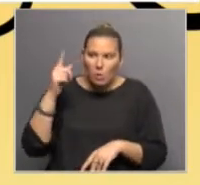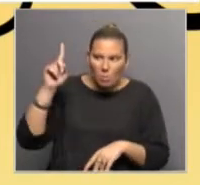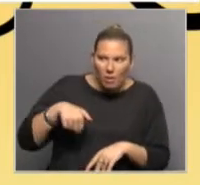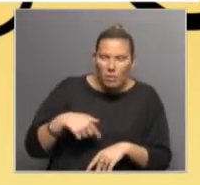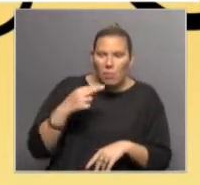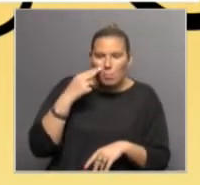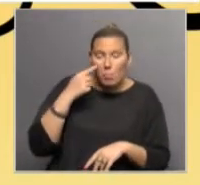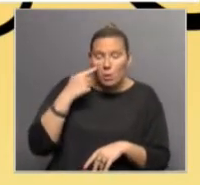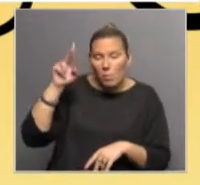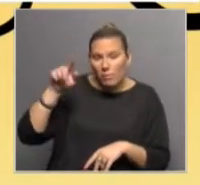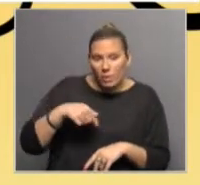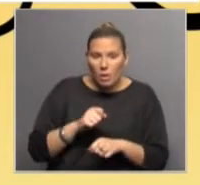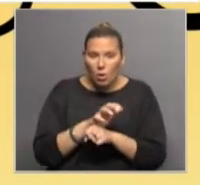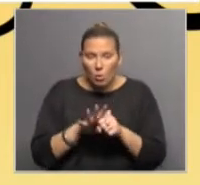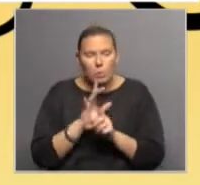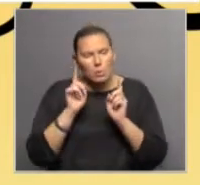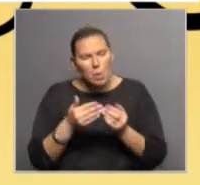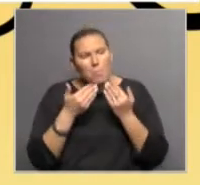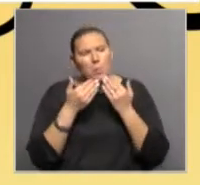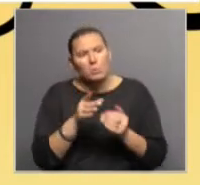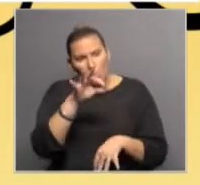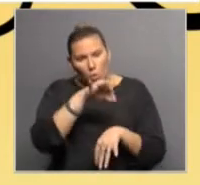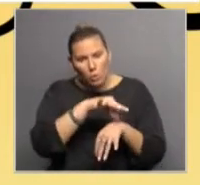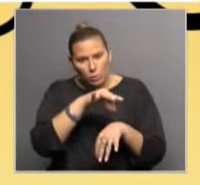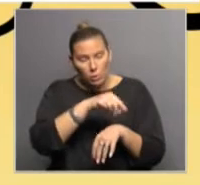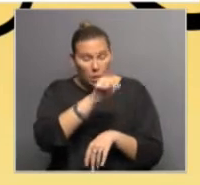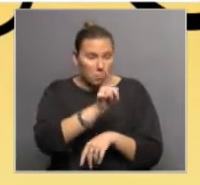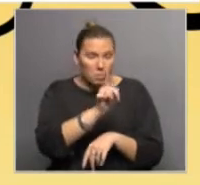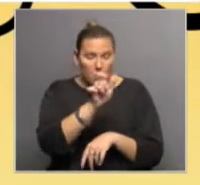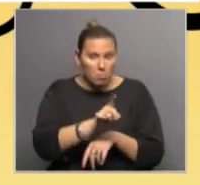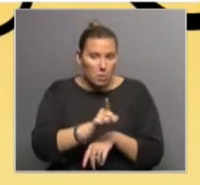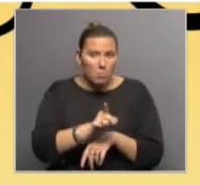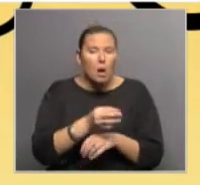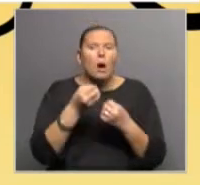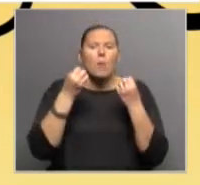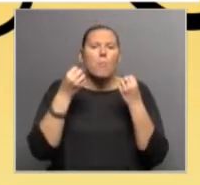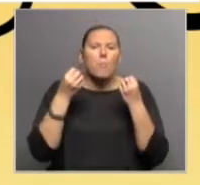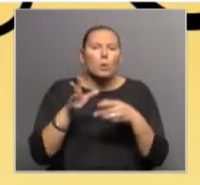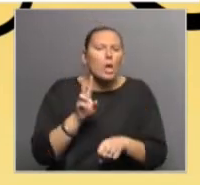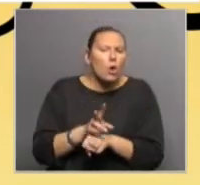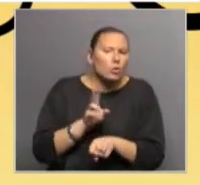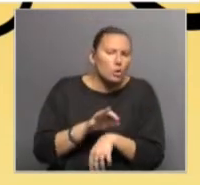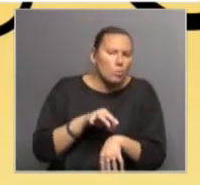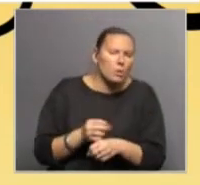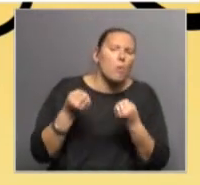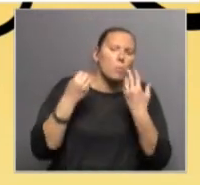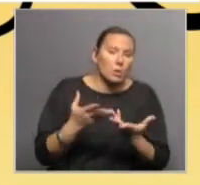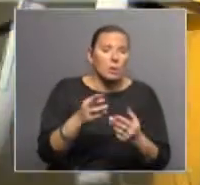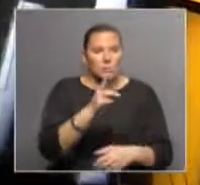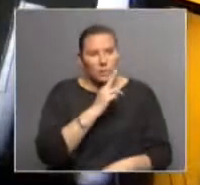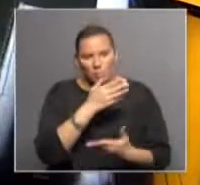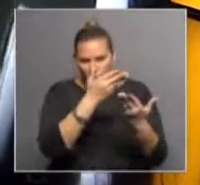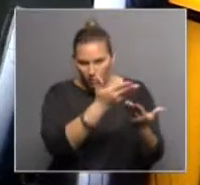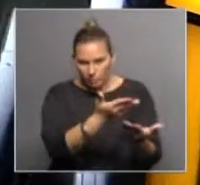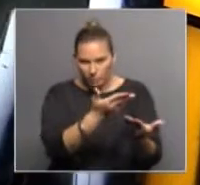enfermedad. Pero también le preguntamos a la doctora Sofía González por qué este estricto control médico. Y bueno, esto es lo que nos